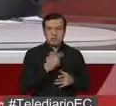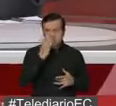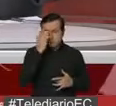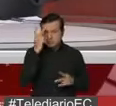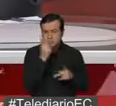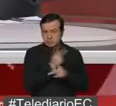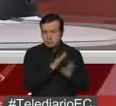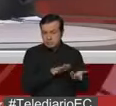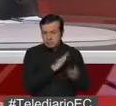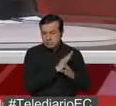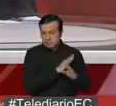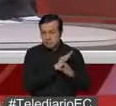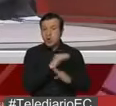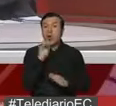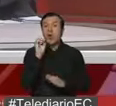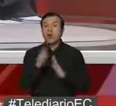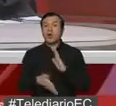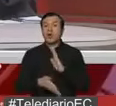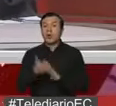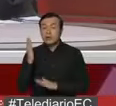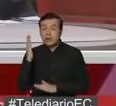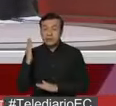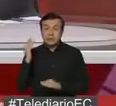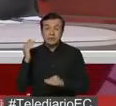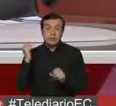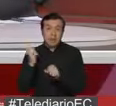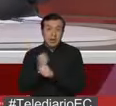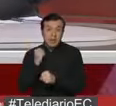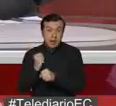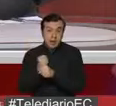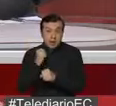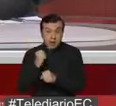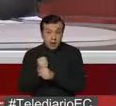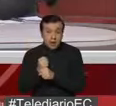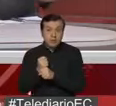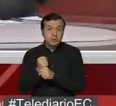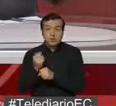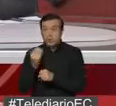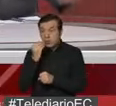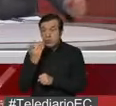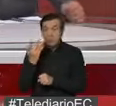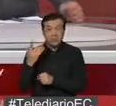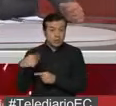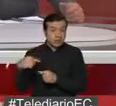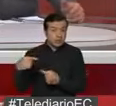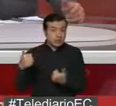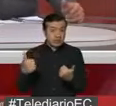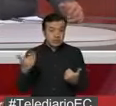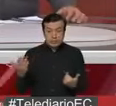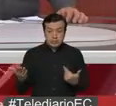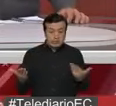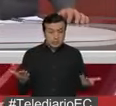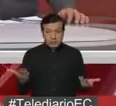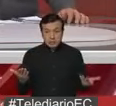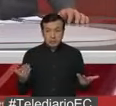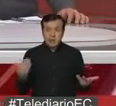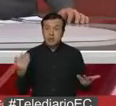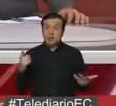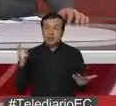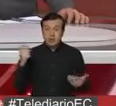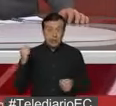del COVID o salir de sus casas y reactivar y conseguir con qué comer en el día a día, reactivarse también